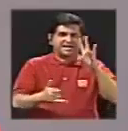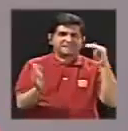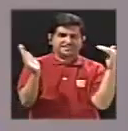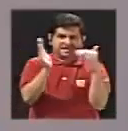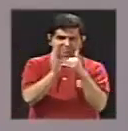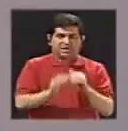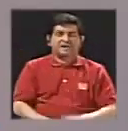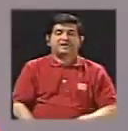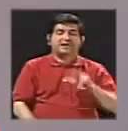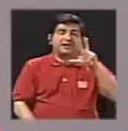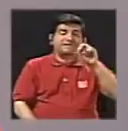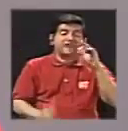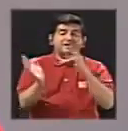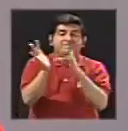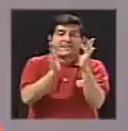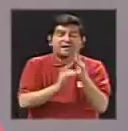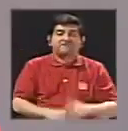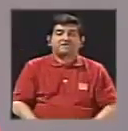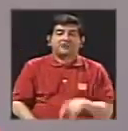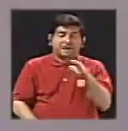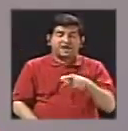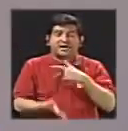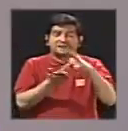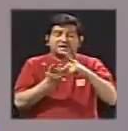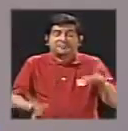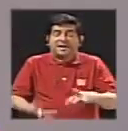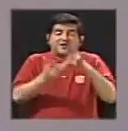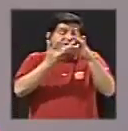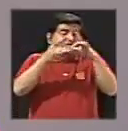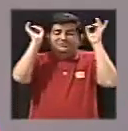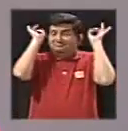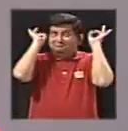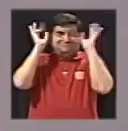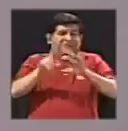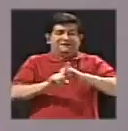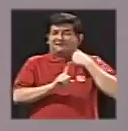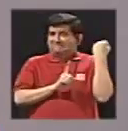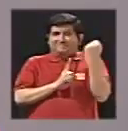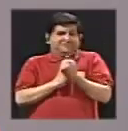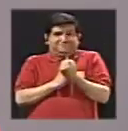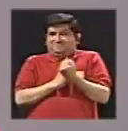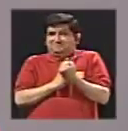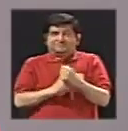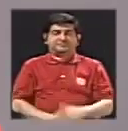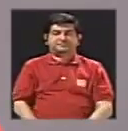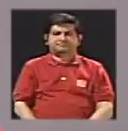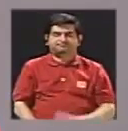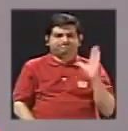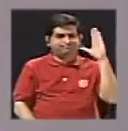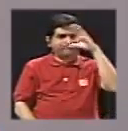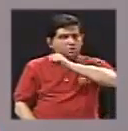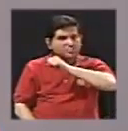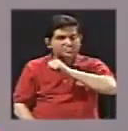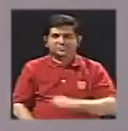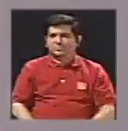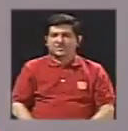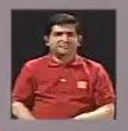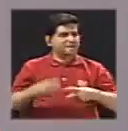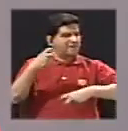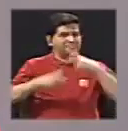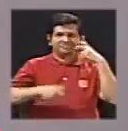el 30 de abril, la planilla extraordinaria resulta un desastre. Entonces, fue evidente ahí que efectivamente había